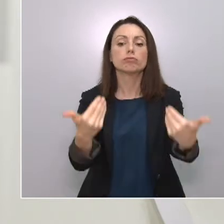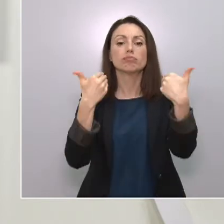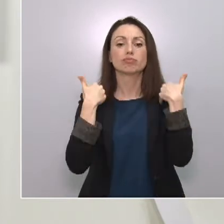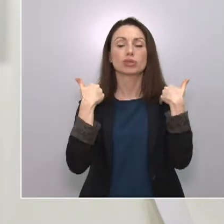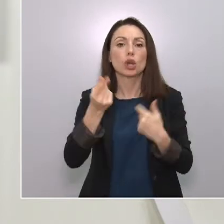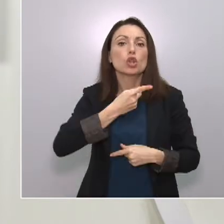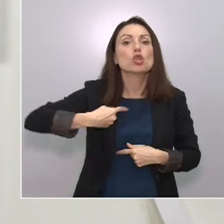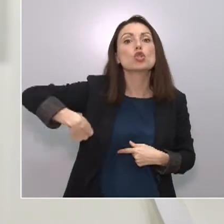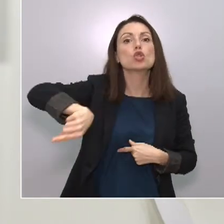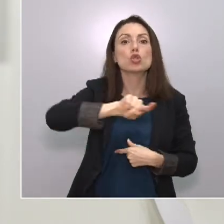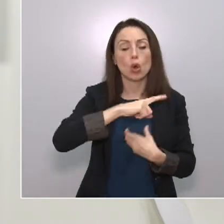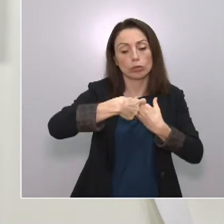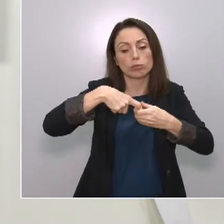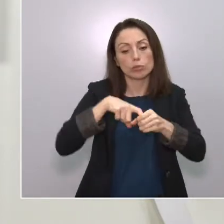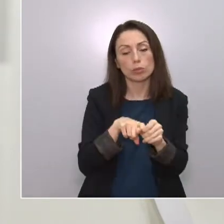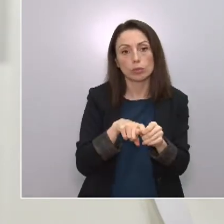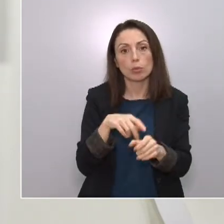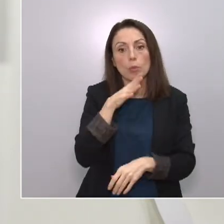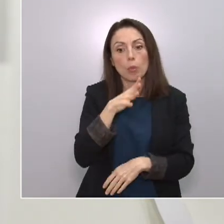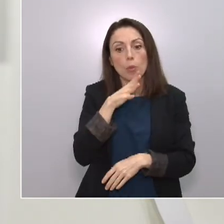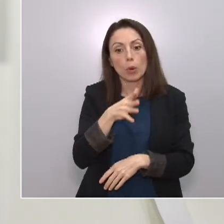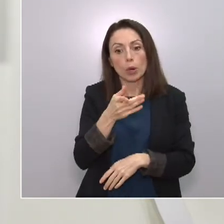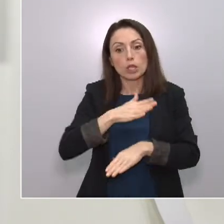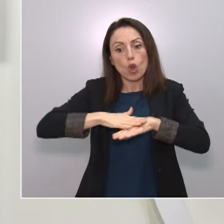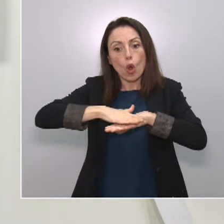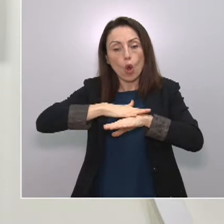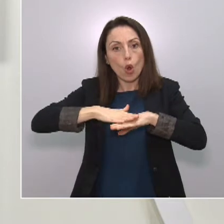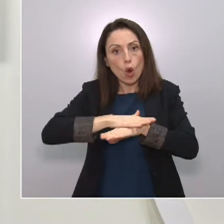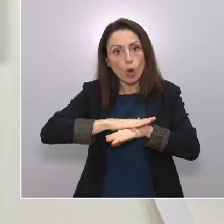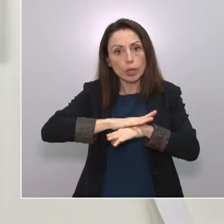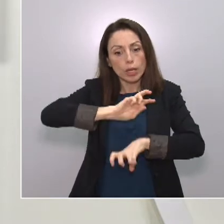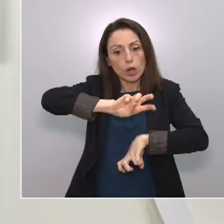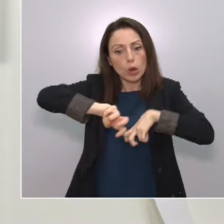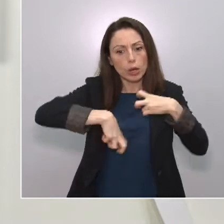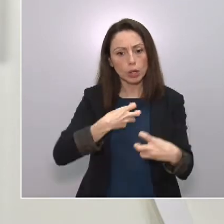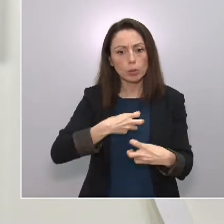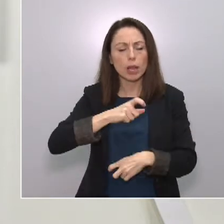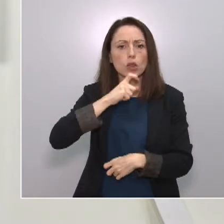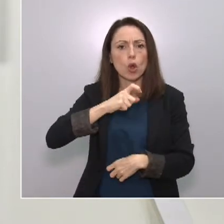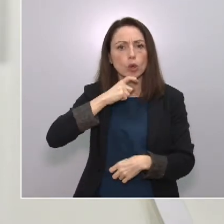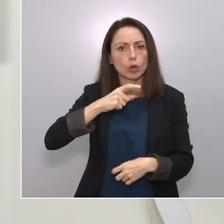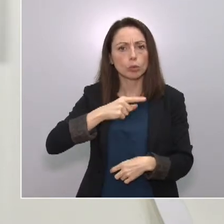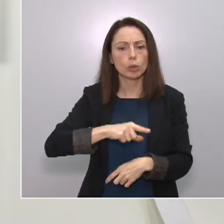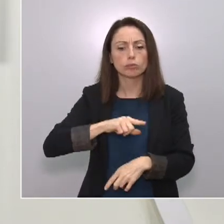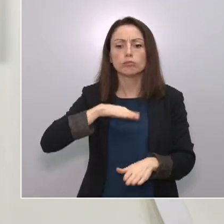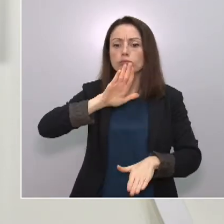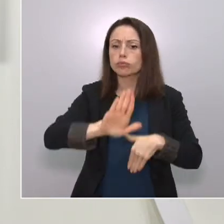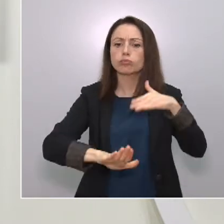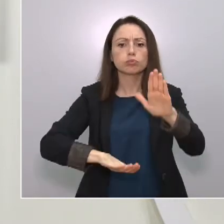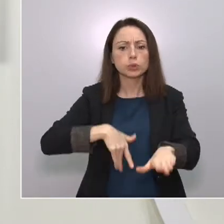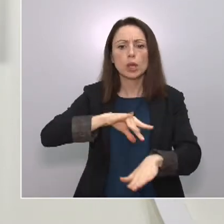Junto a estas actuaciones, es necesario que los gobiernos abordemos la recuperación de manera decidida, con una hoja de ruta